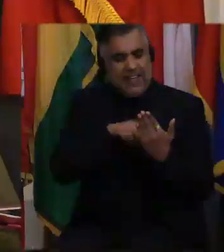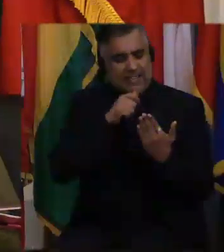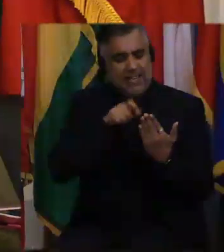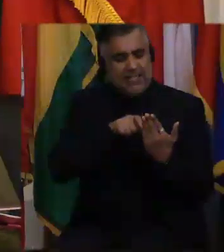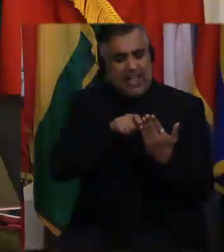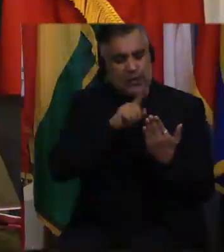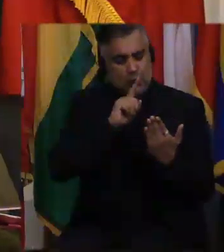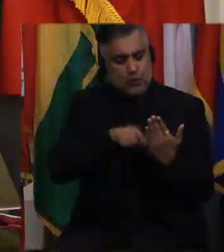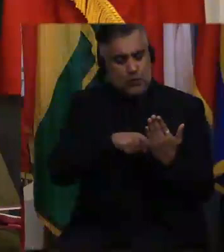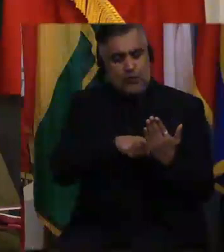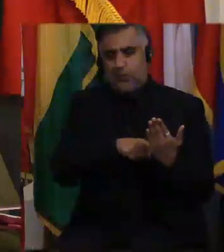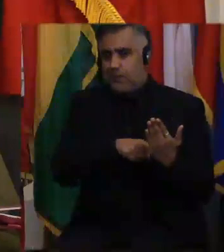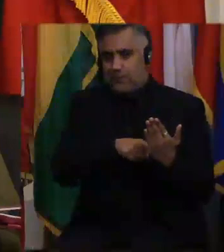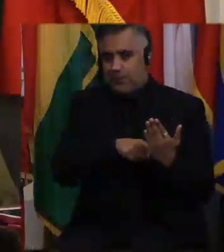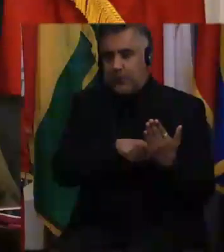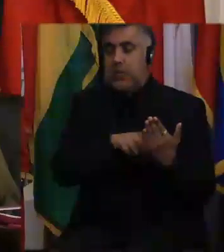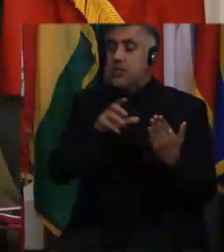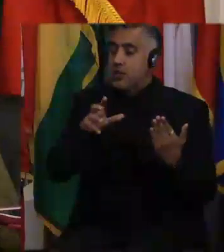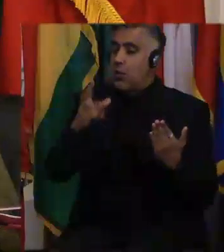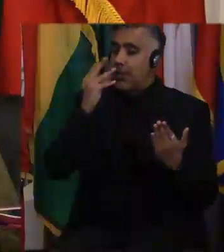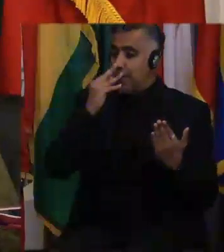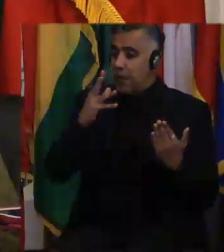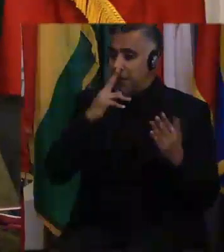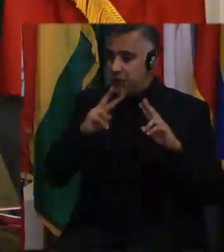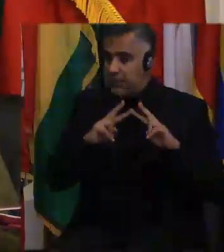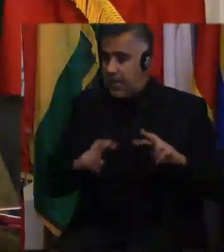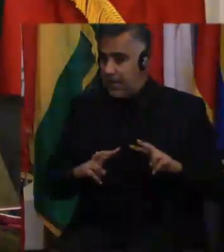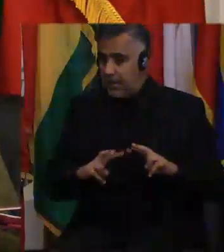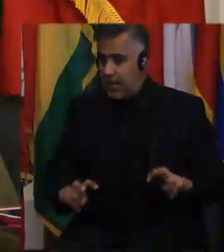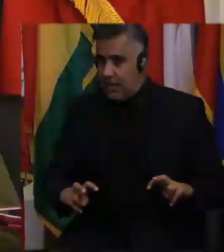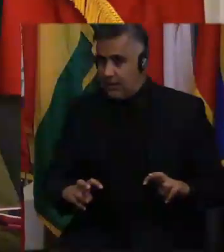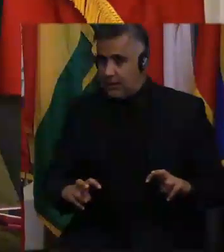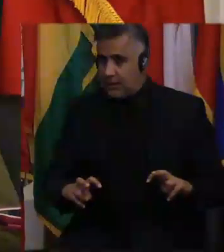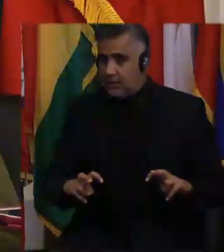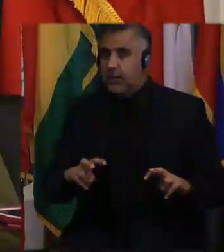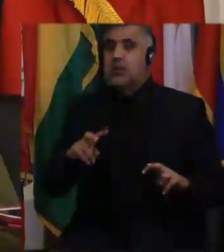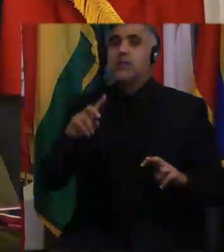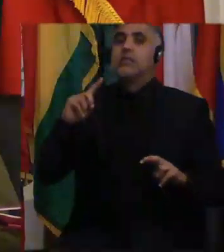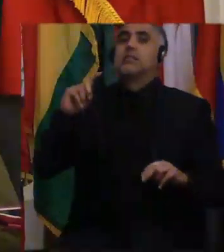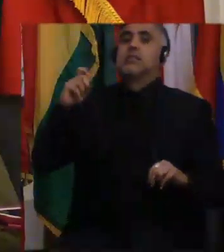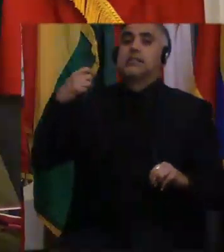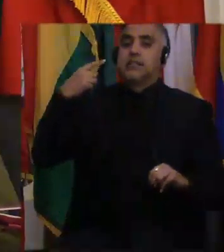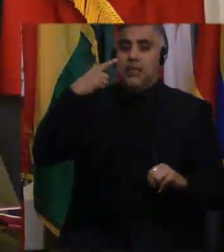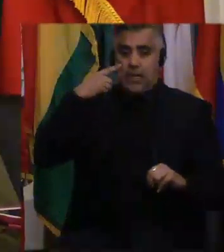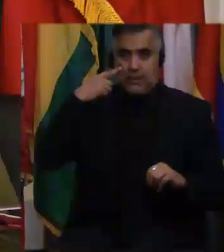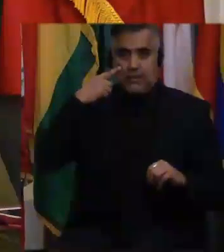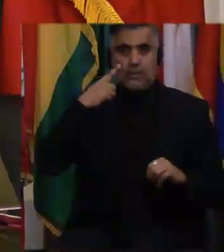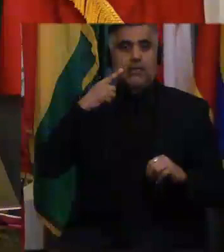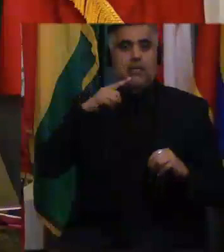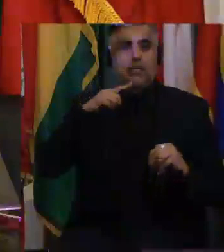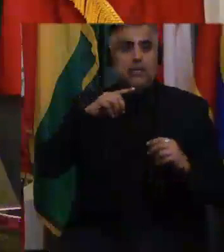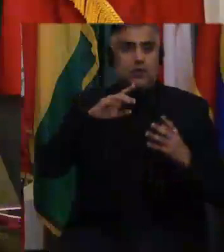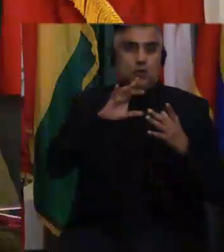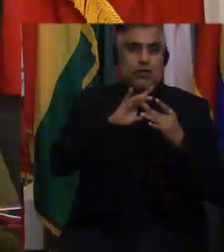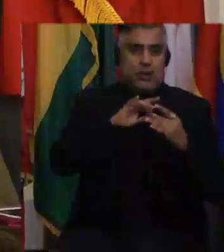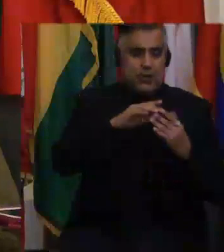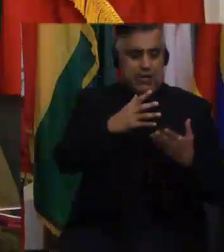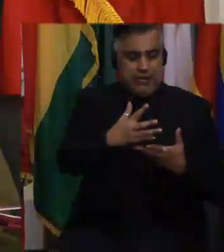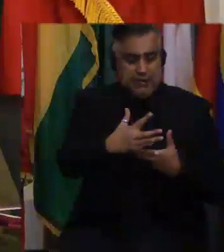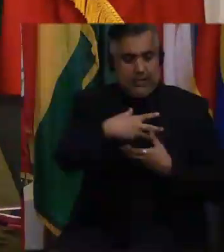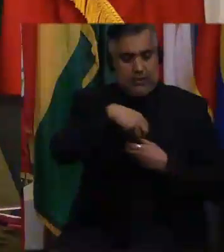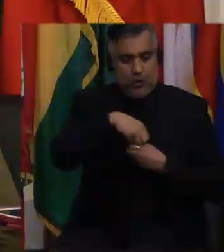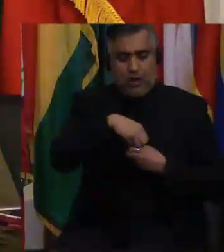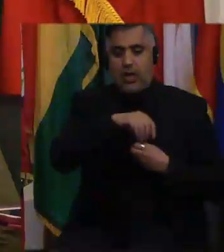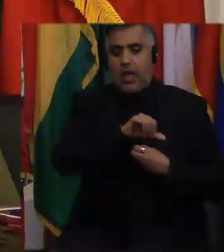análisis de la información, se toma en cuenta tanto el criterio del Estado como el informe sombra que envió la sociedad civil. Y